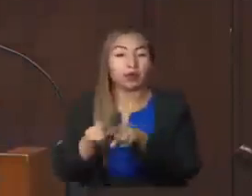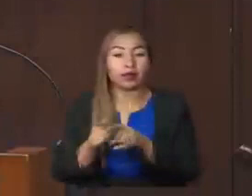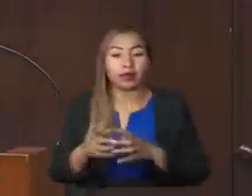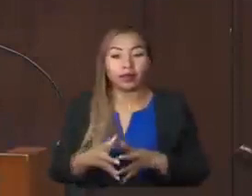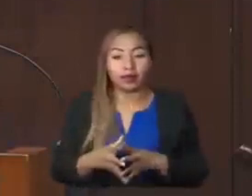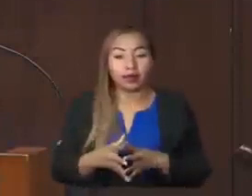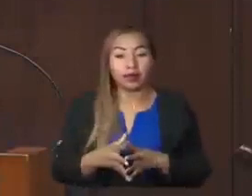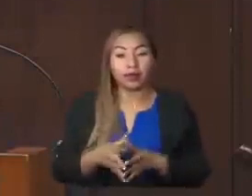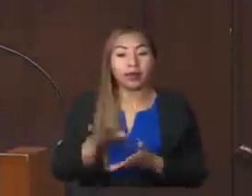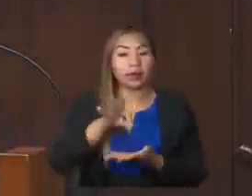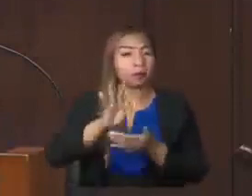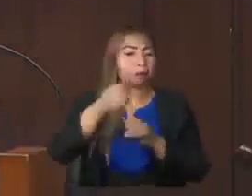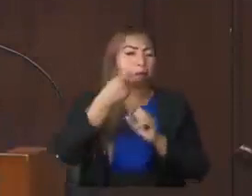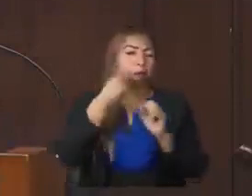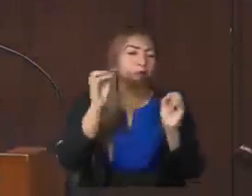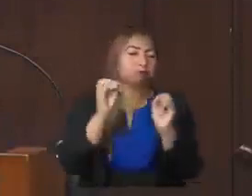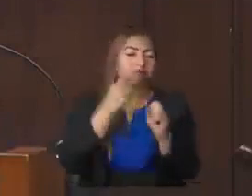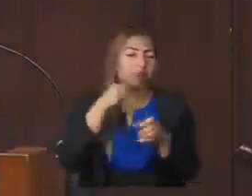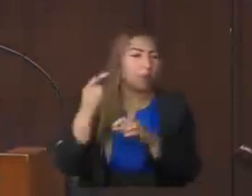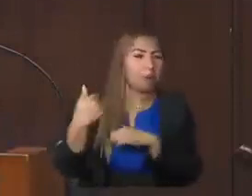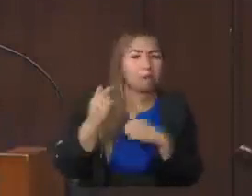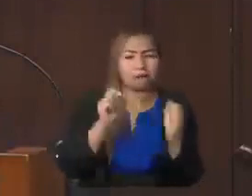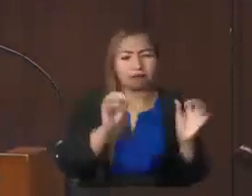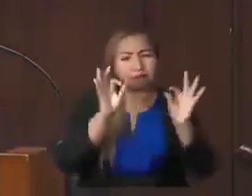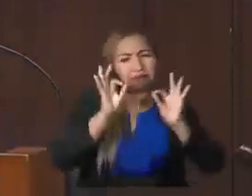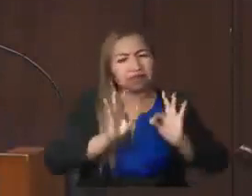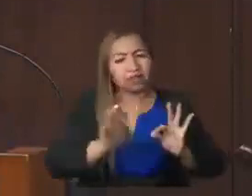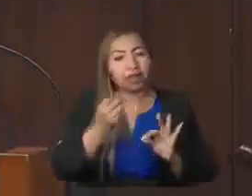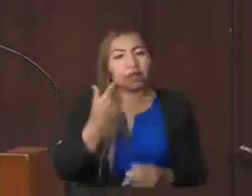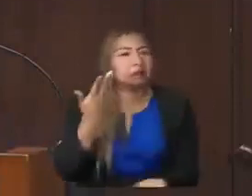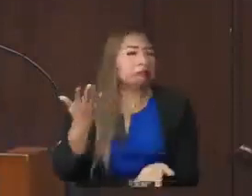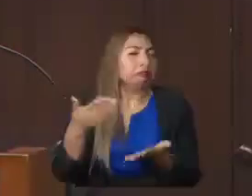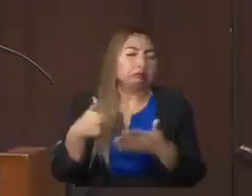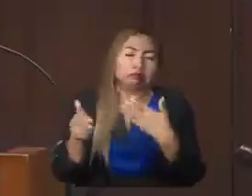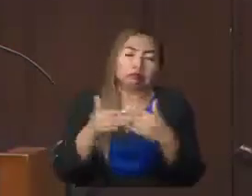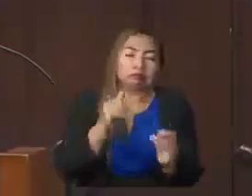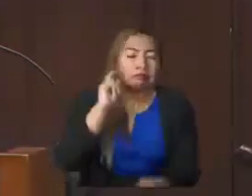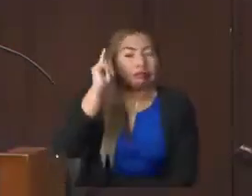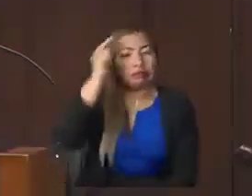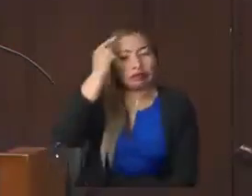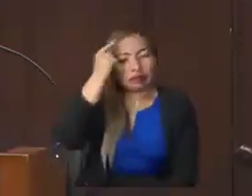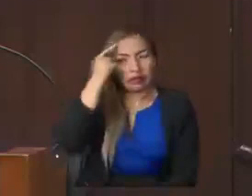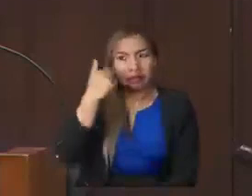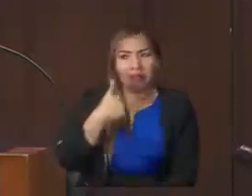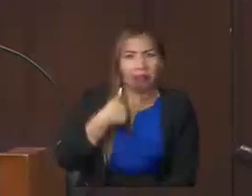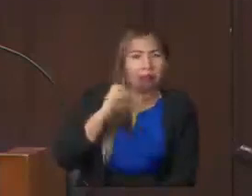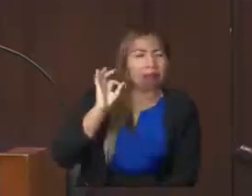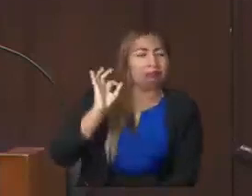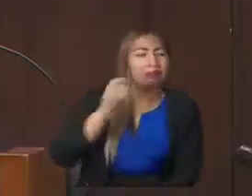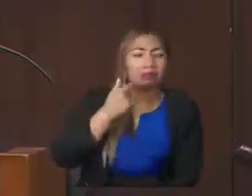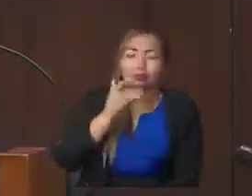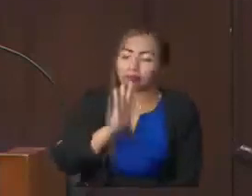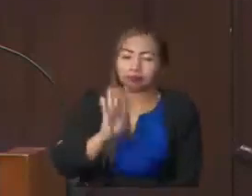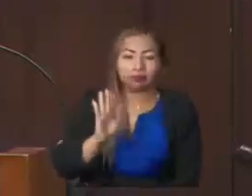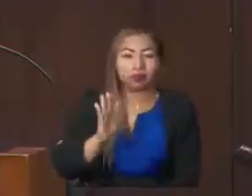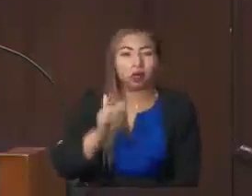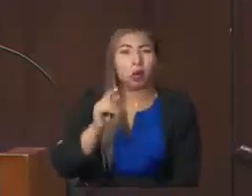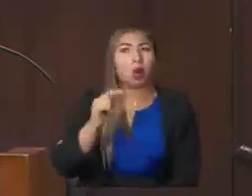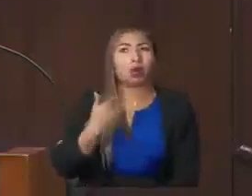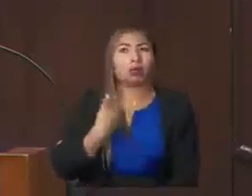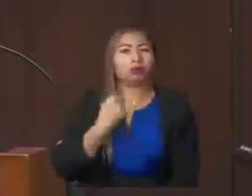pueblo no podemos llegar a puerto seguro, ni tampoco pensando que somos el plus ultra y que podemos ir solos.